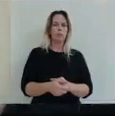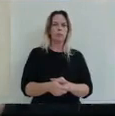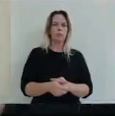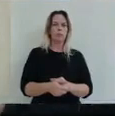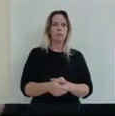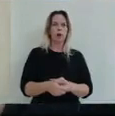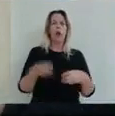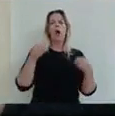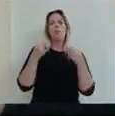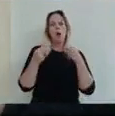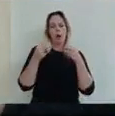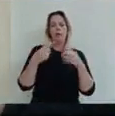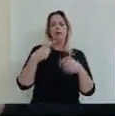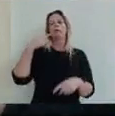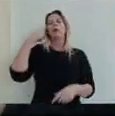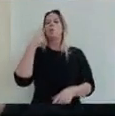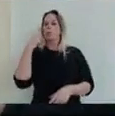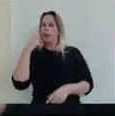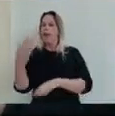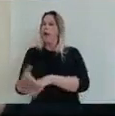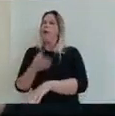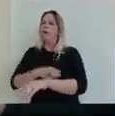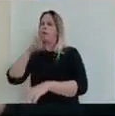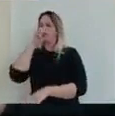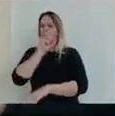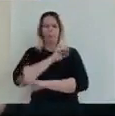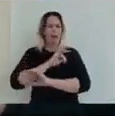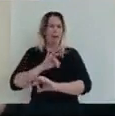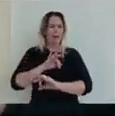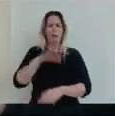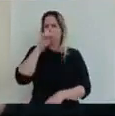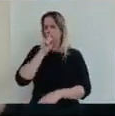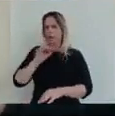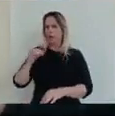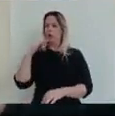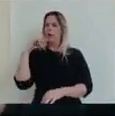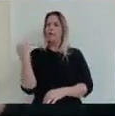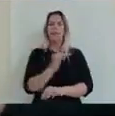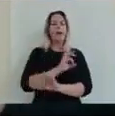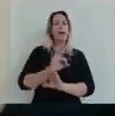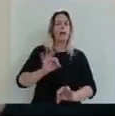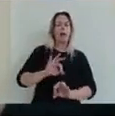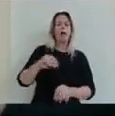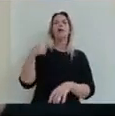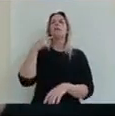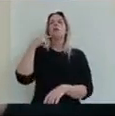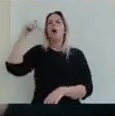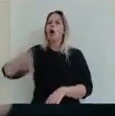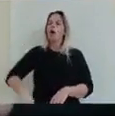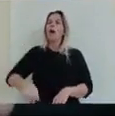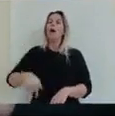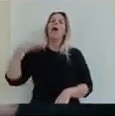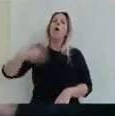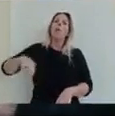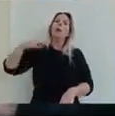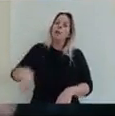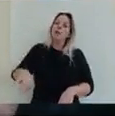periodo comprendido entre el 1 de enero y el 31 de diciembre de cada año, debiendo ser sometido a consideración del Departamento Legislativo del